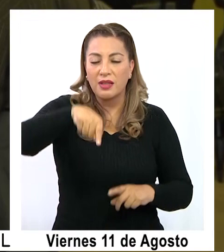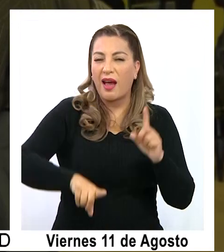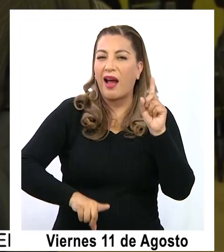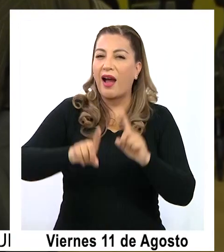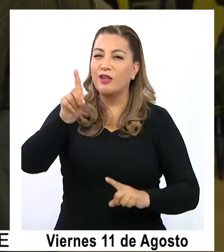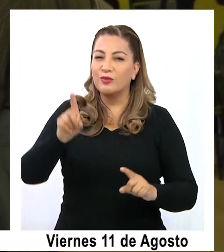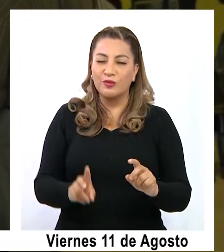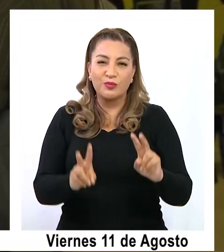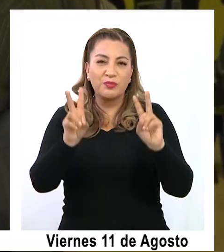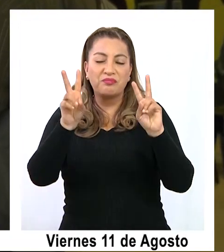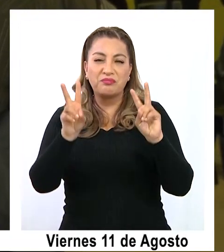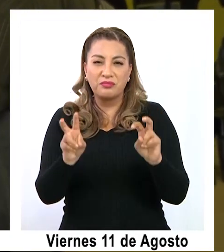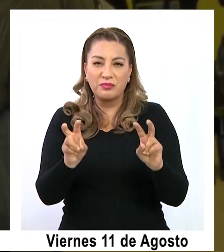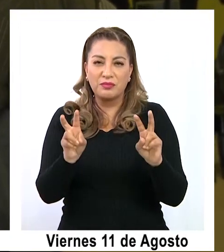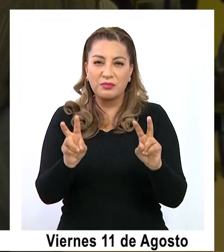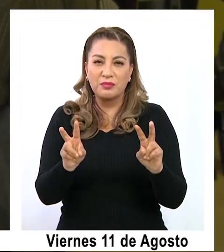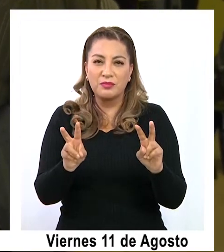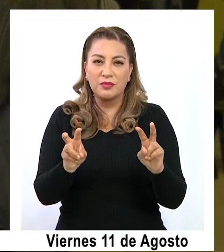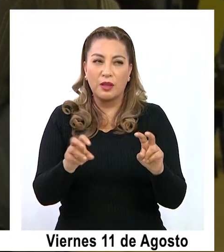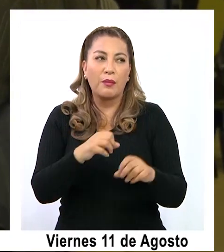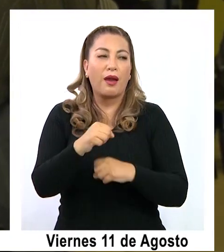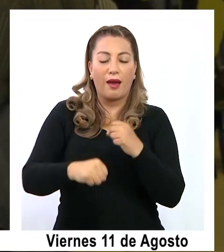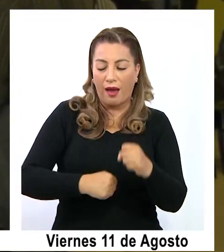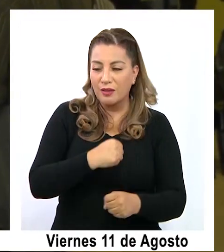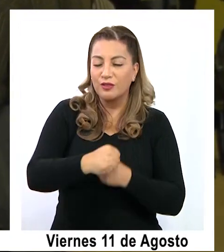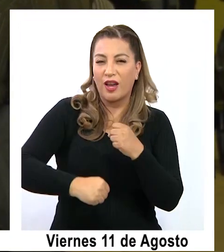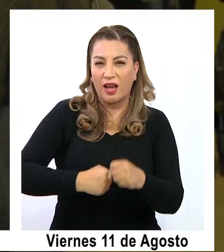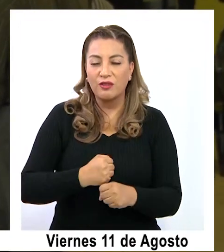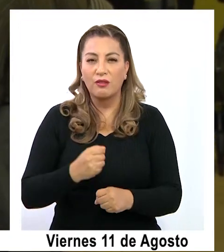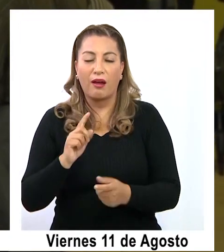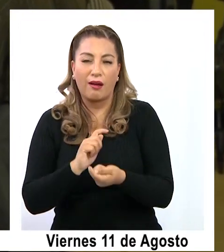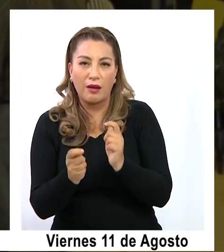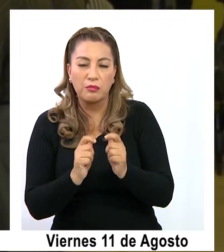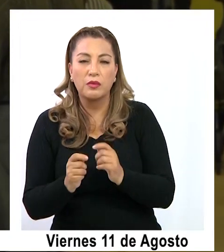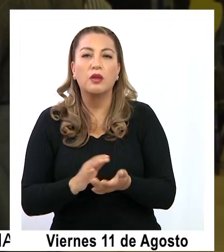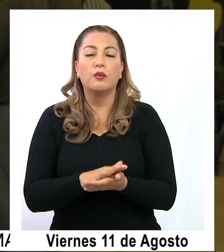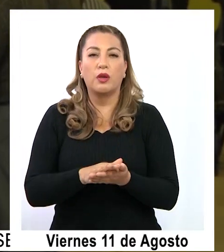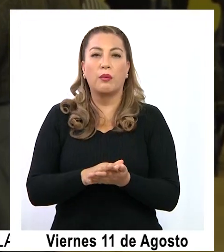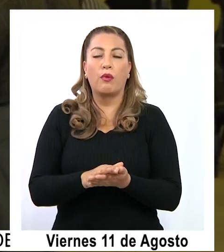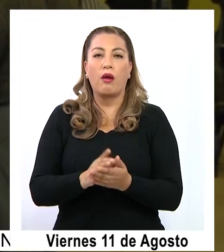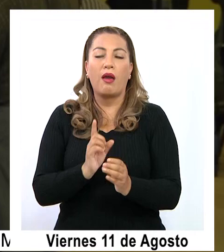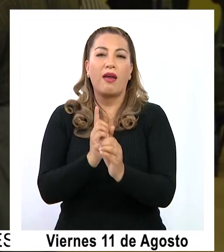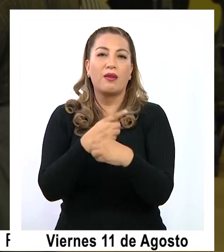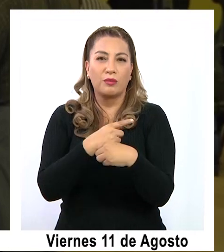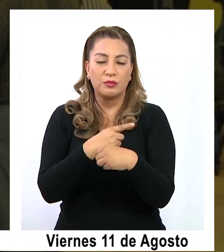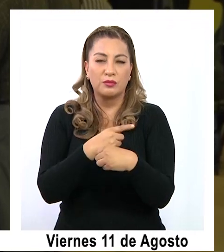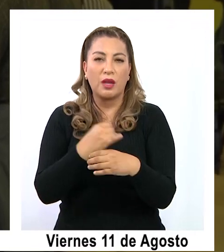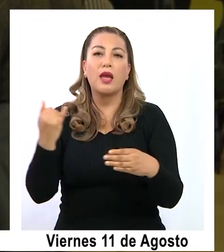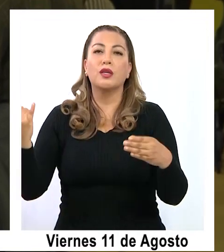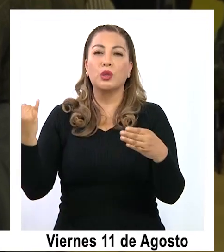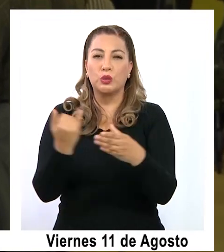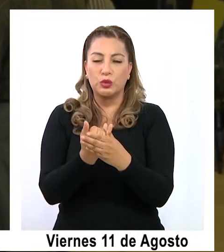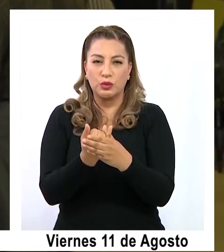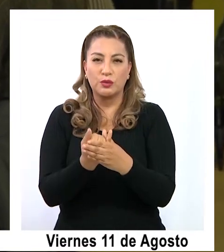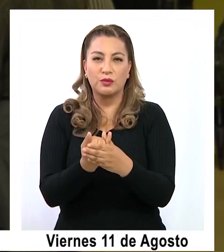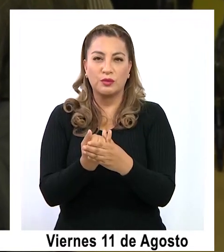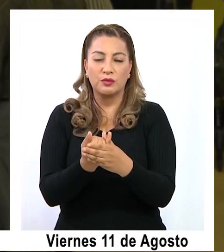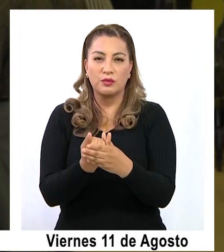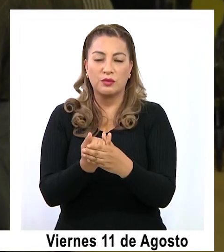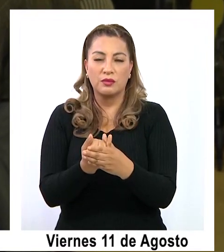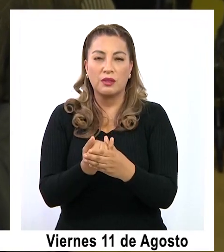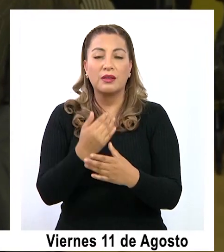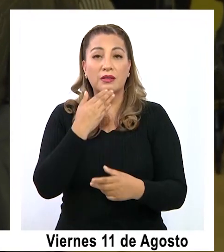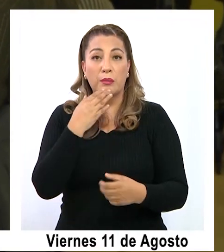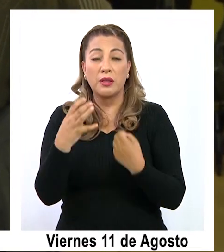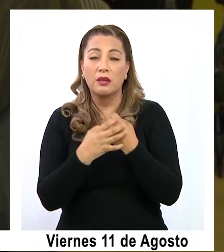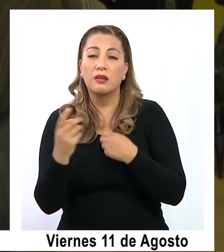algunos lineamientos que años a años van cambiando. Esta vez tenemos la adecuidad de género, la inclusión social, y además